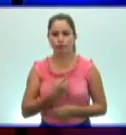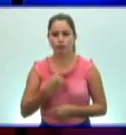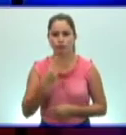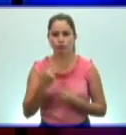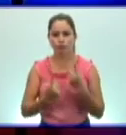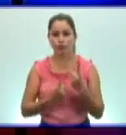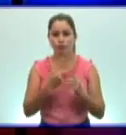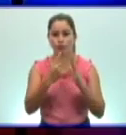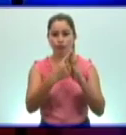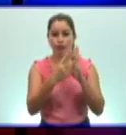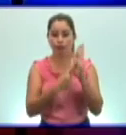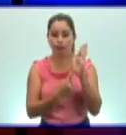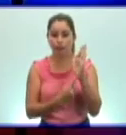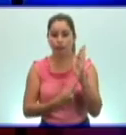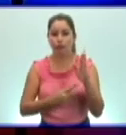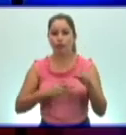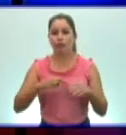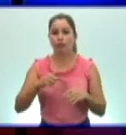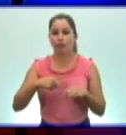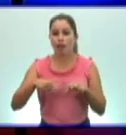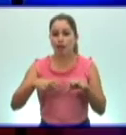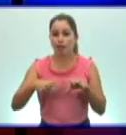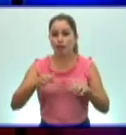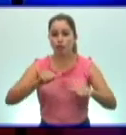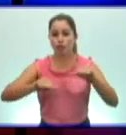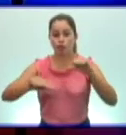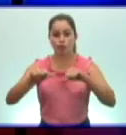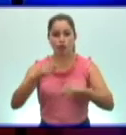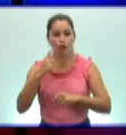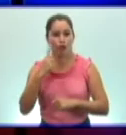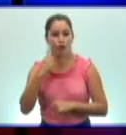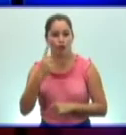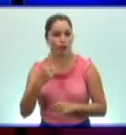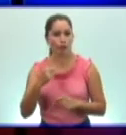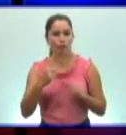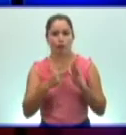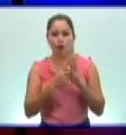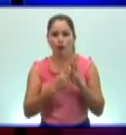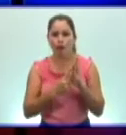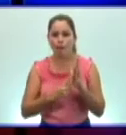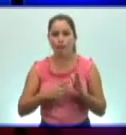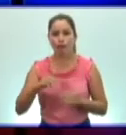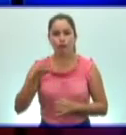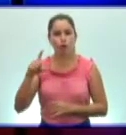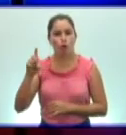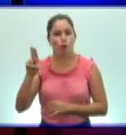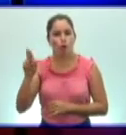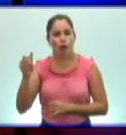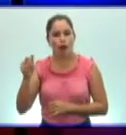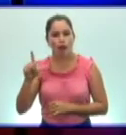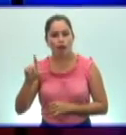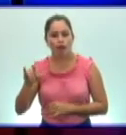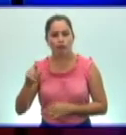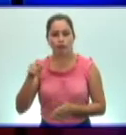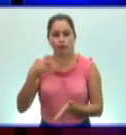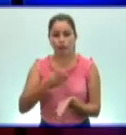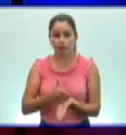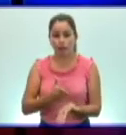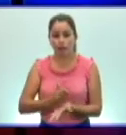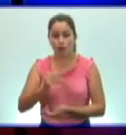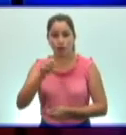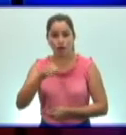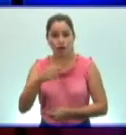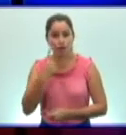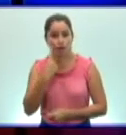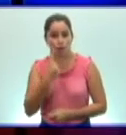las disoluciones y habíamos visto elementos cualitativos de las disoluciones. En la clase de hoy pretendemos analizar un grupo de